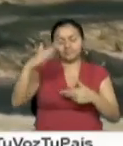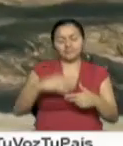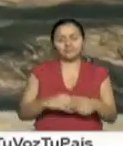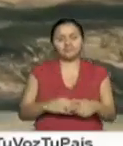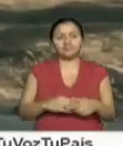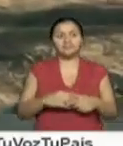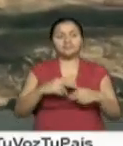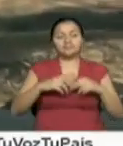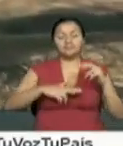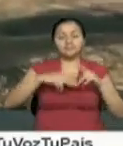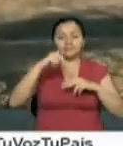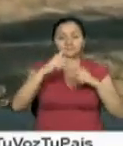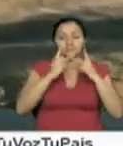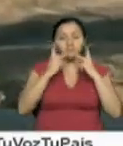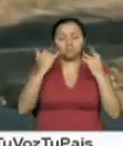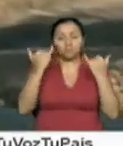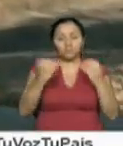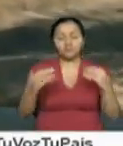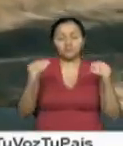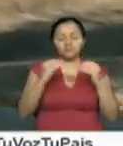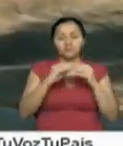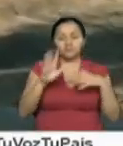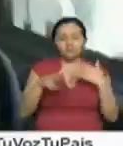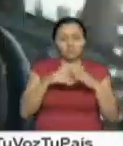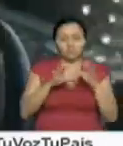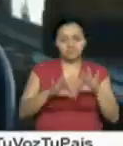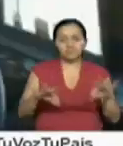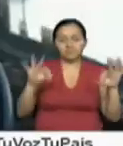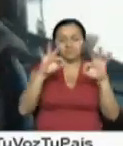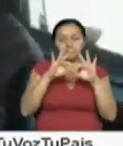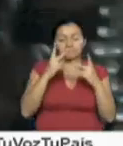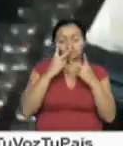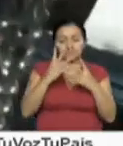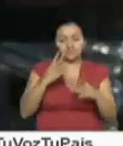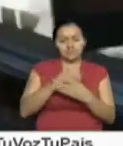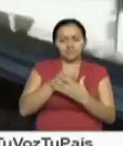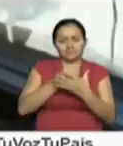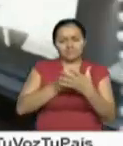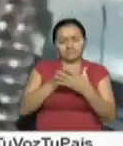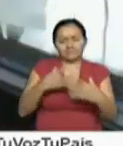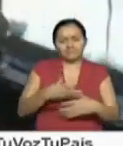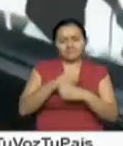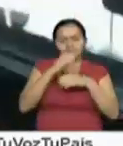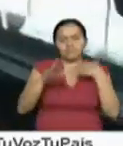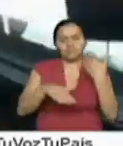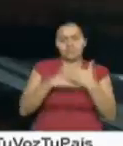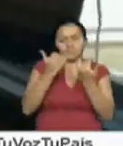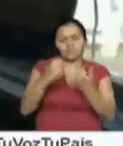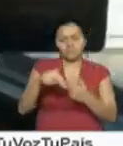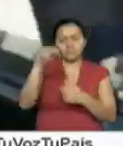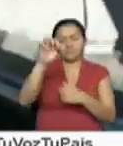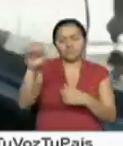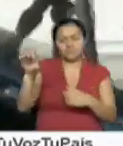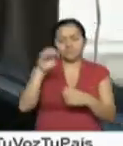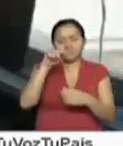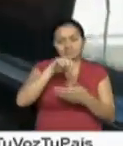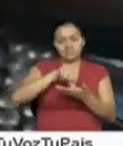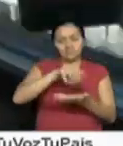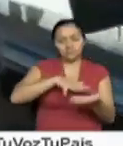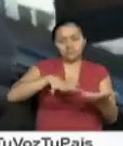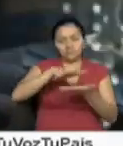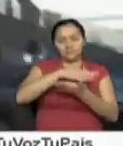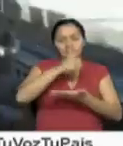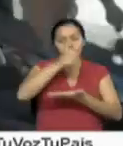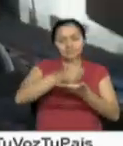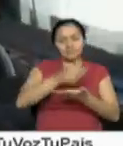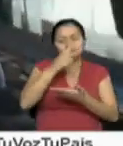Los edificios públicos son un blanco muy importante en la ofensiva que busca recuperar todo el oeste de la ciudad, capital de la región norteña